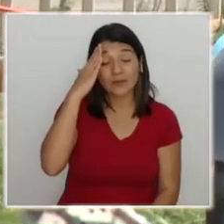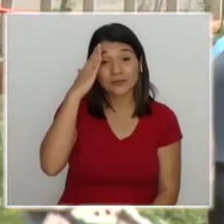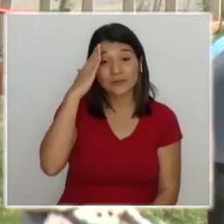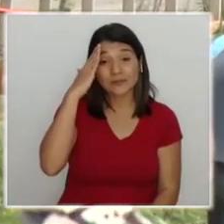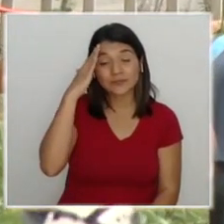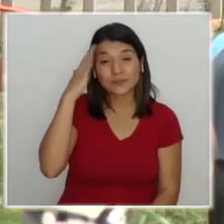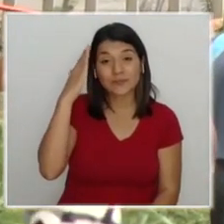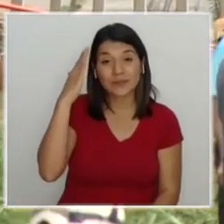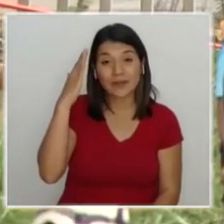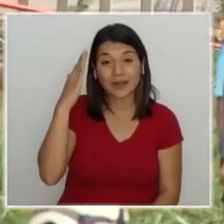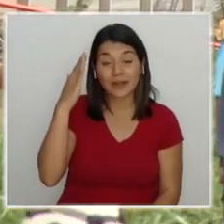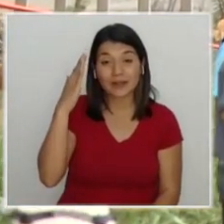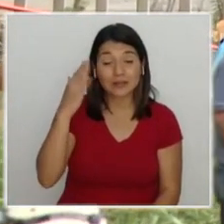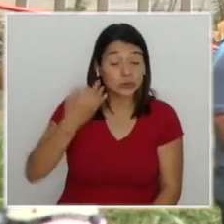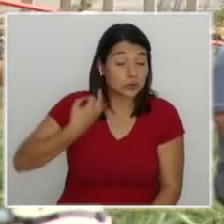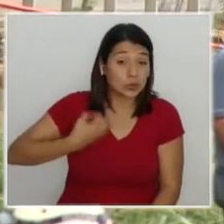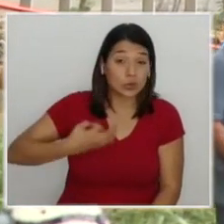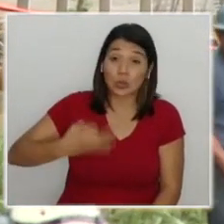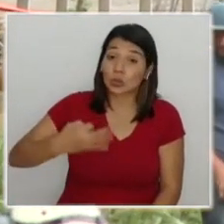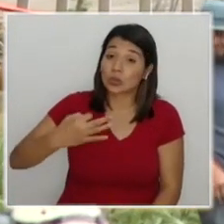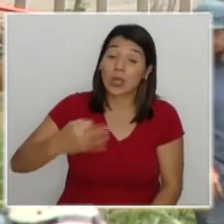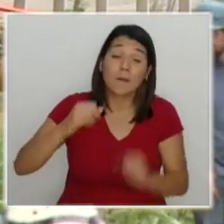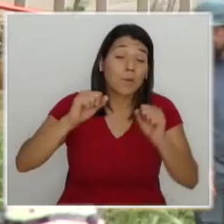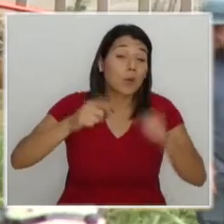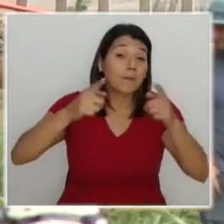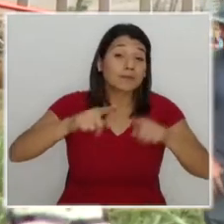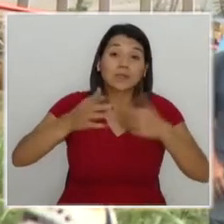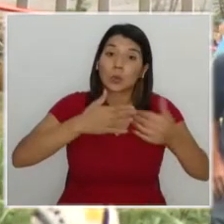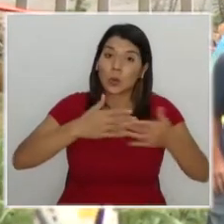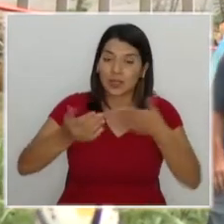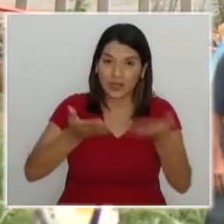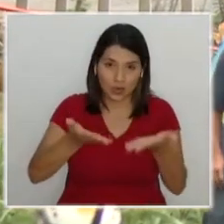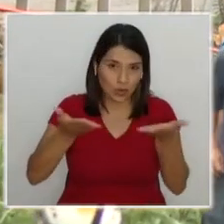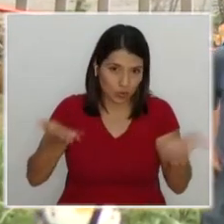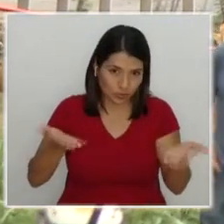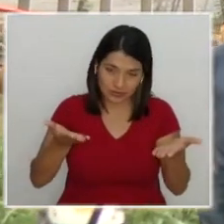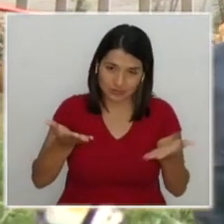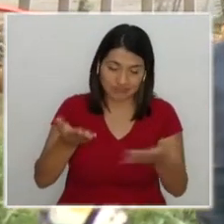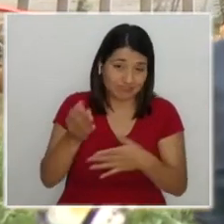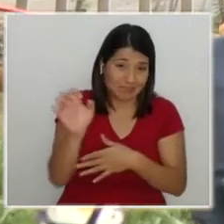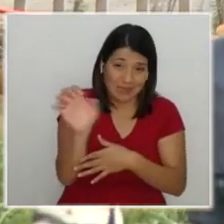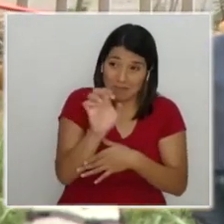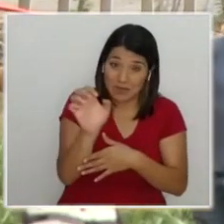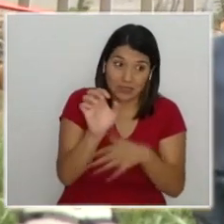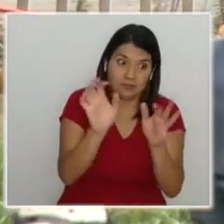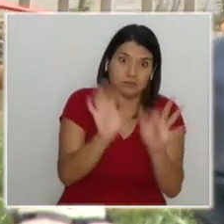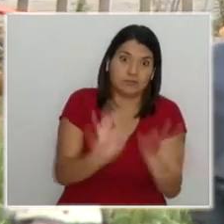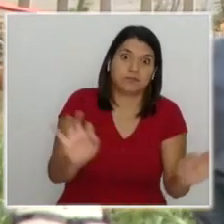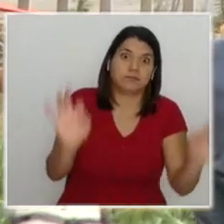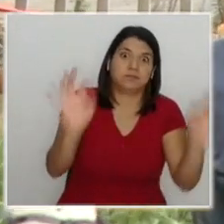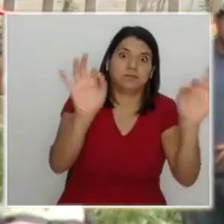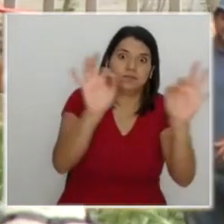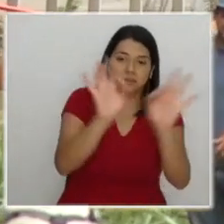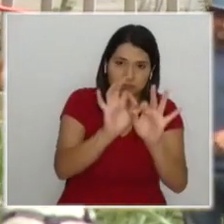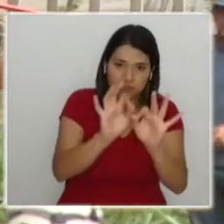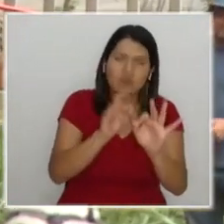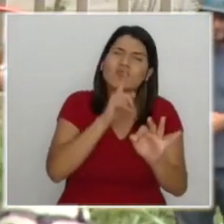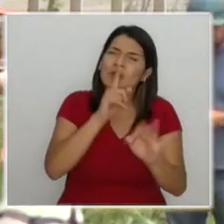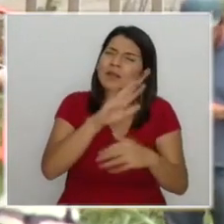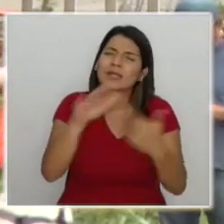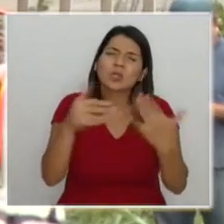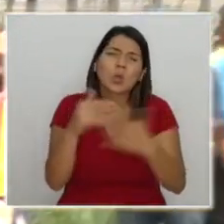en el día a día puede pasar cualquier cosa. Emergencias relevantes, realmente todas son importantes, pero hay unas